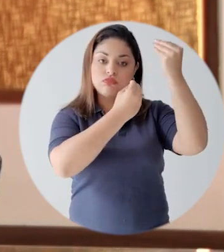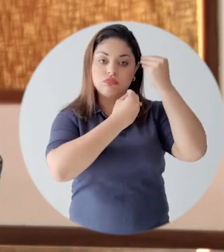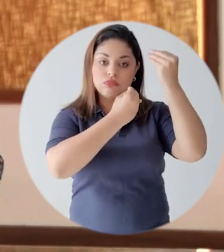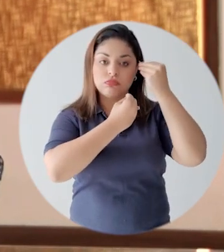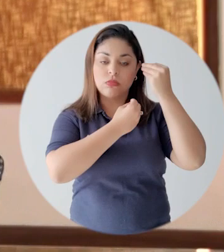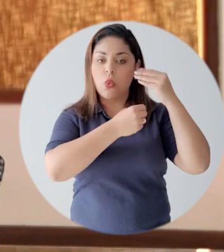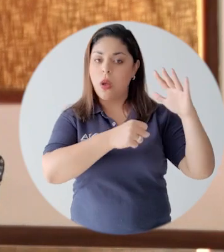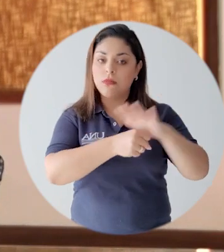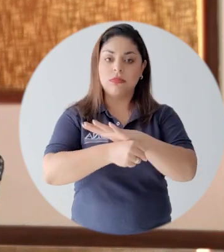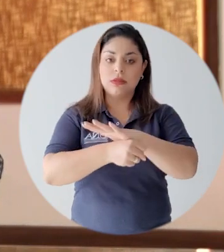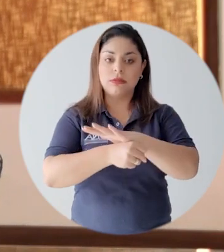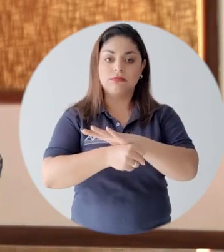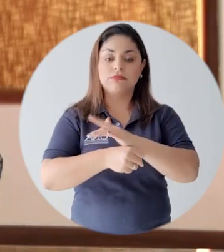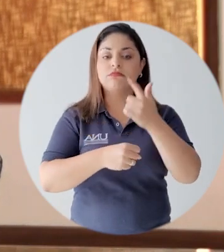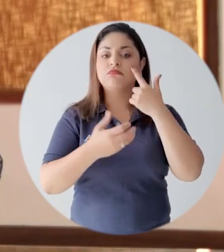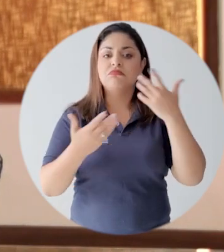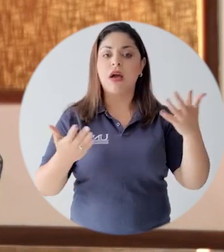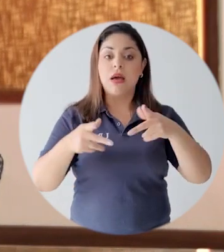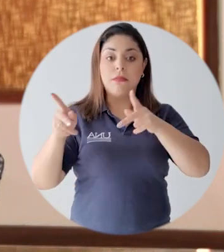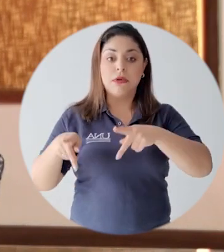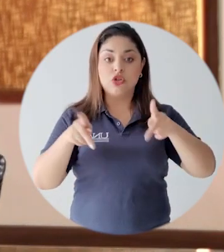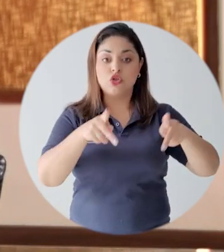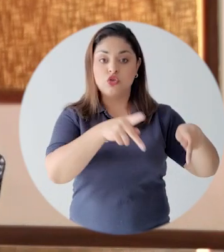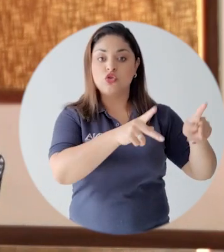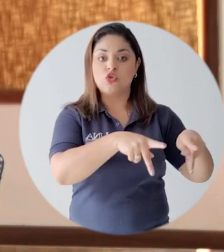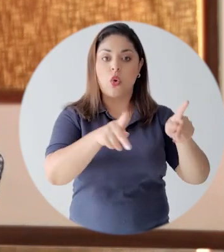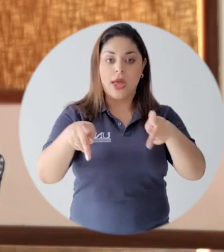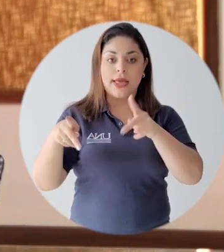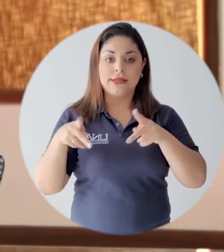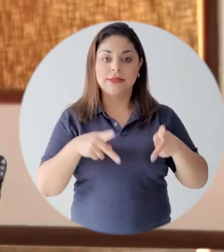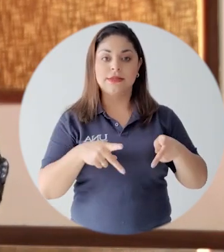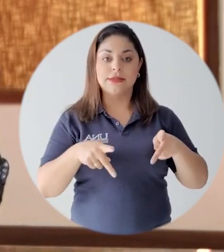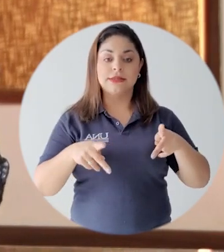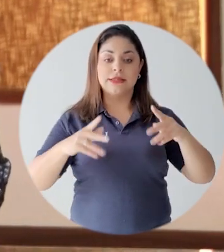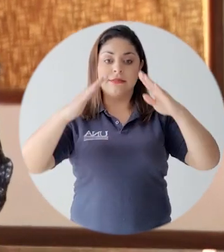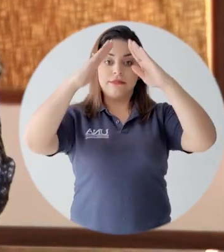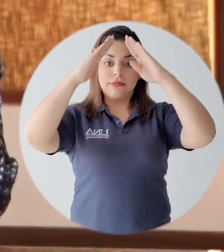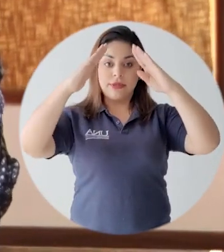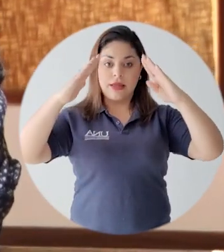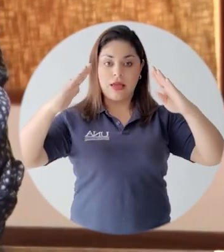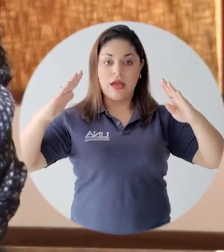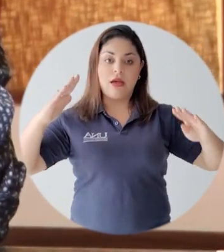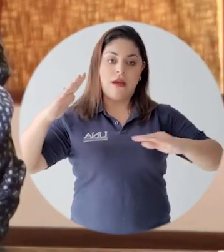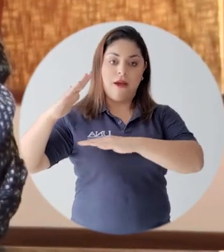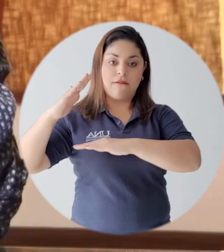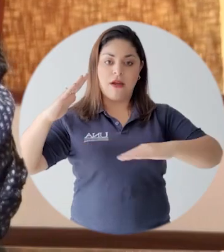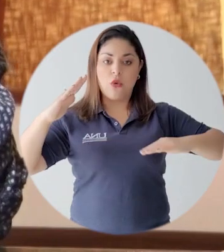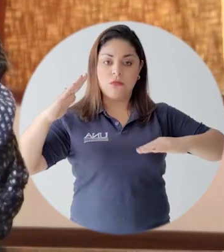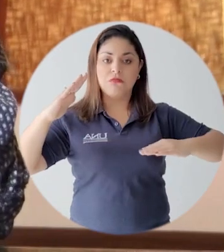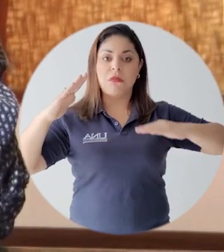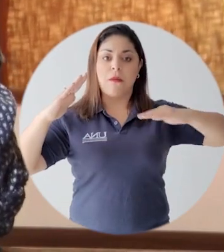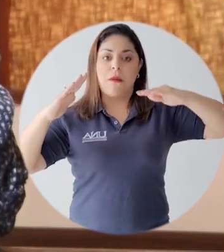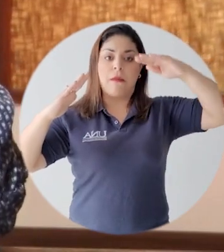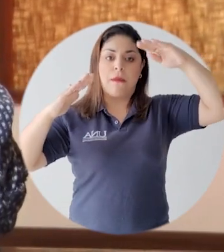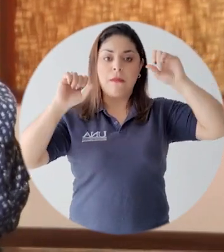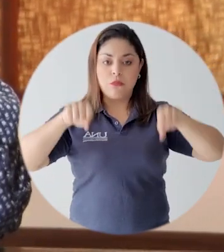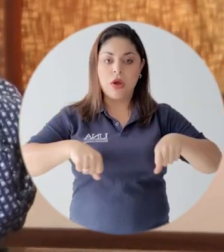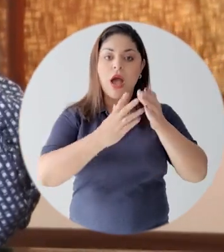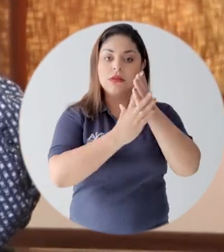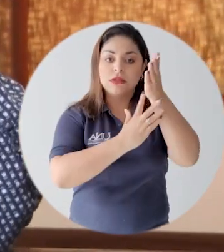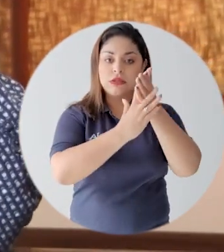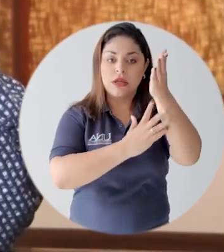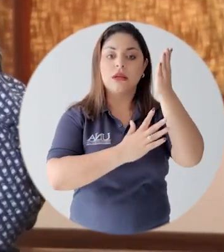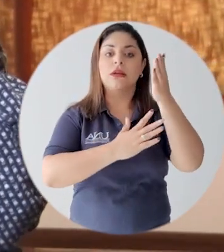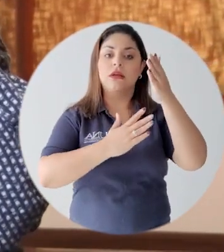la formación plena para que la gente que está bajo la pirámide social emerja y accese a